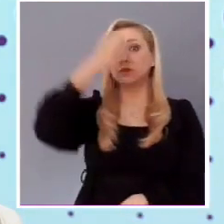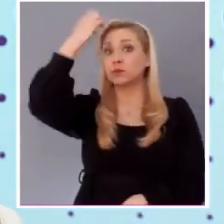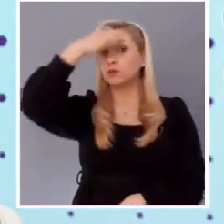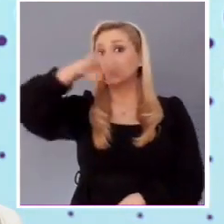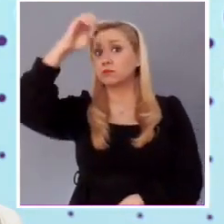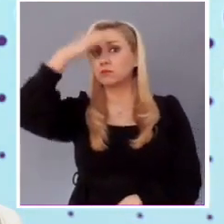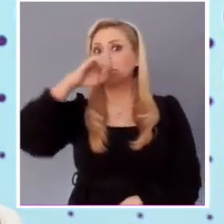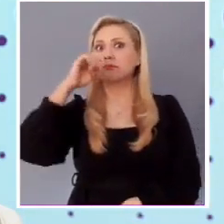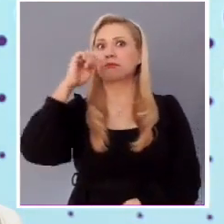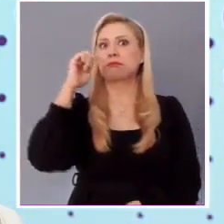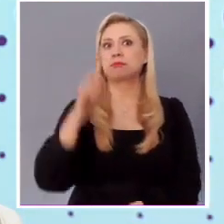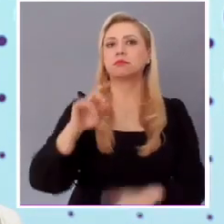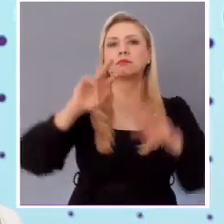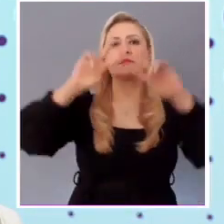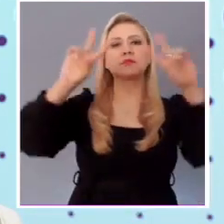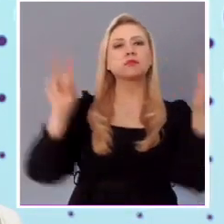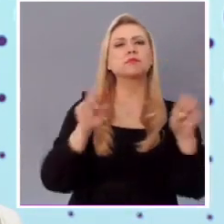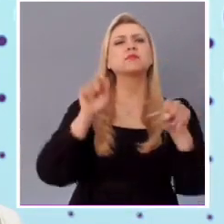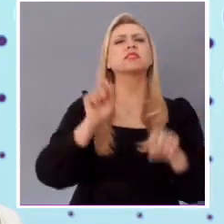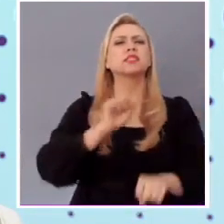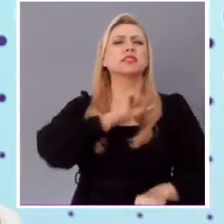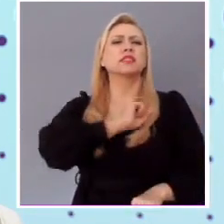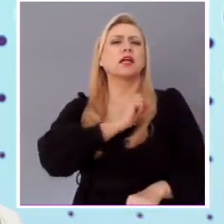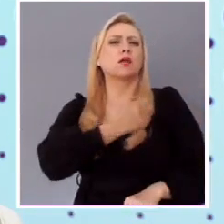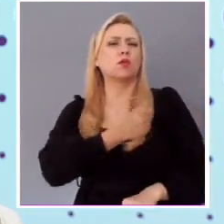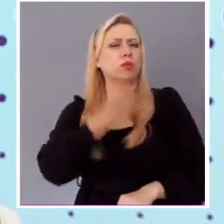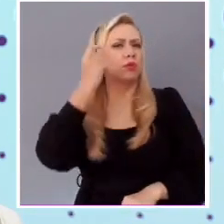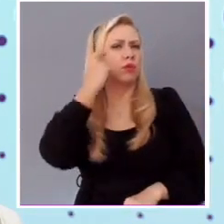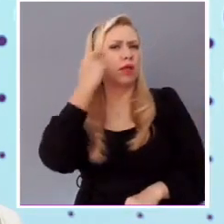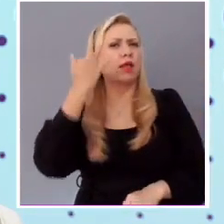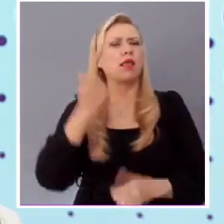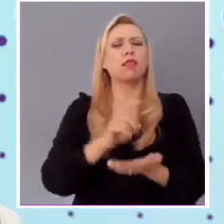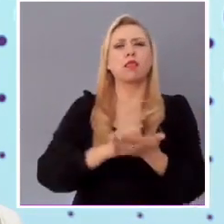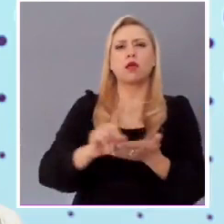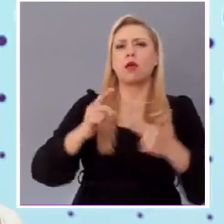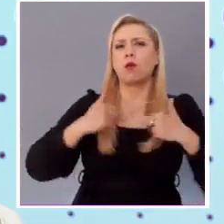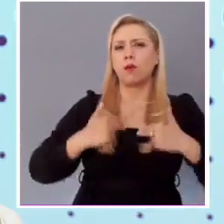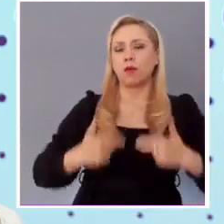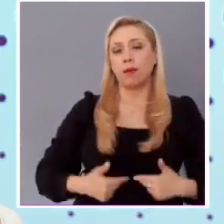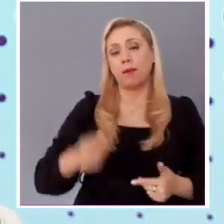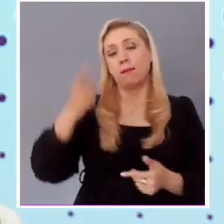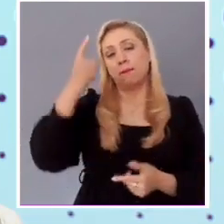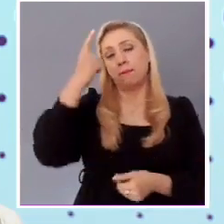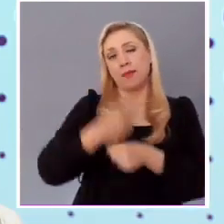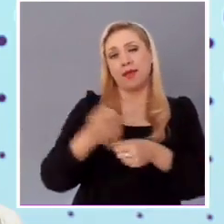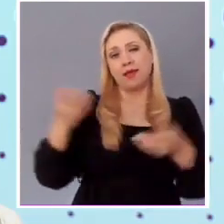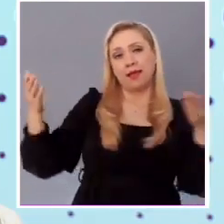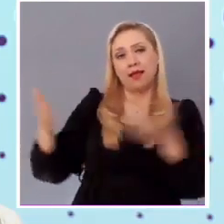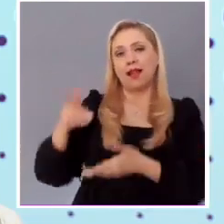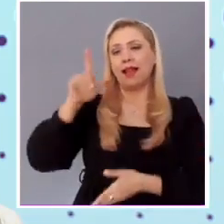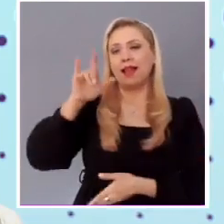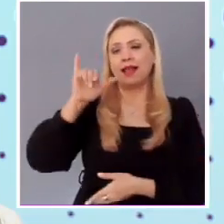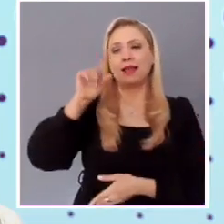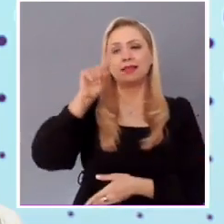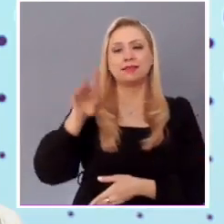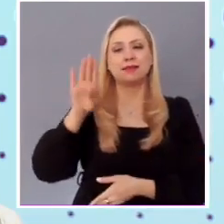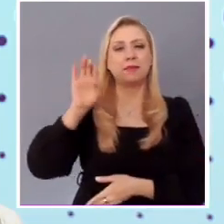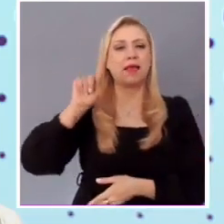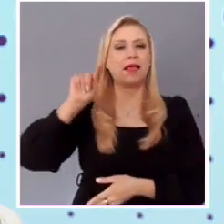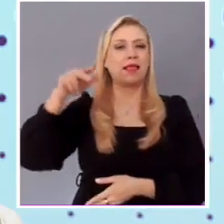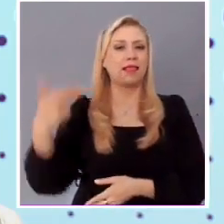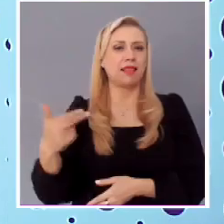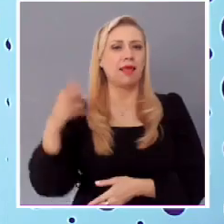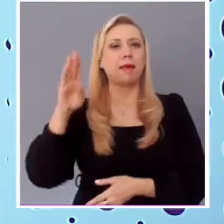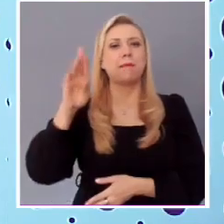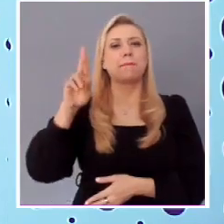sobre salud mental y derechos humanos. Presento en primer lugar a Lisbeth Brizuela, quien es directora de Disability Rights